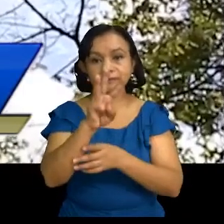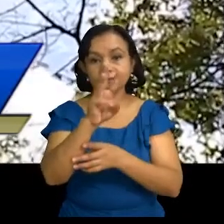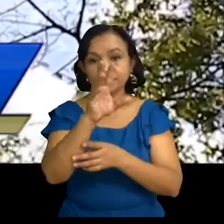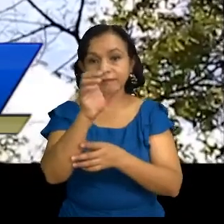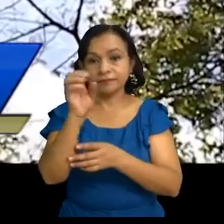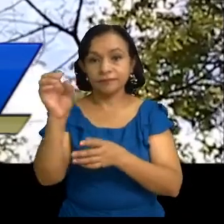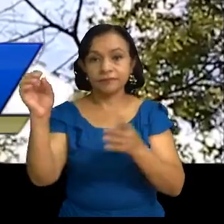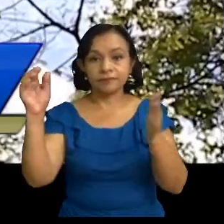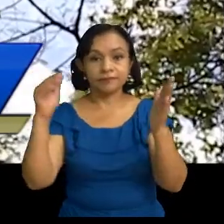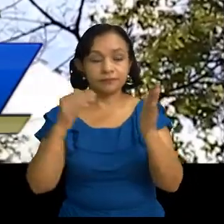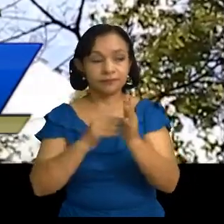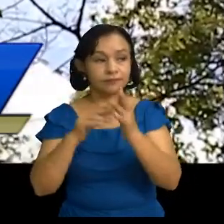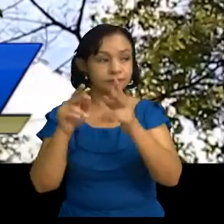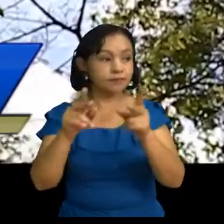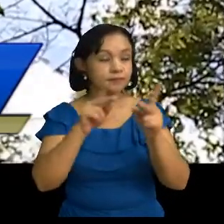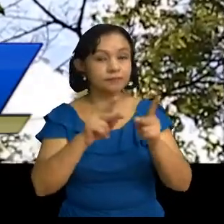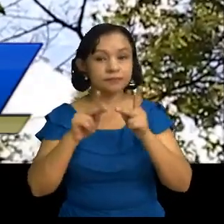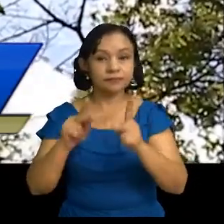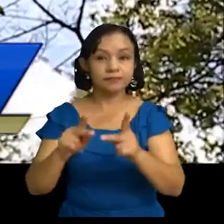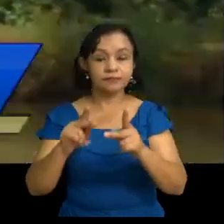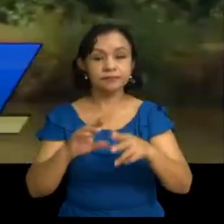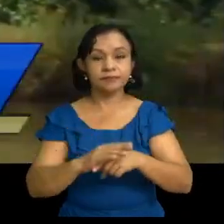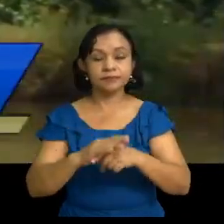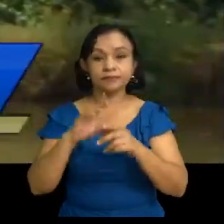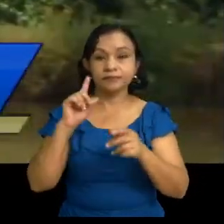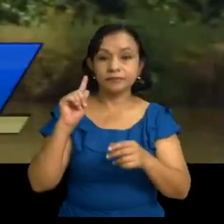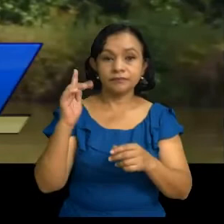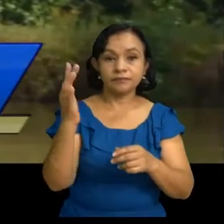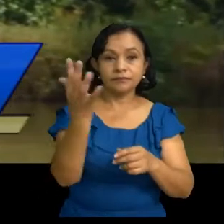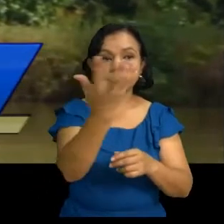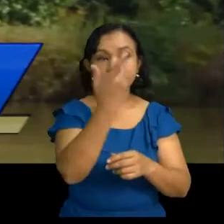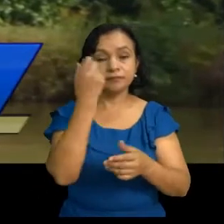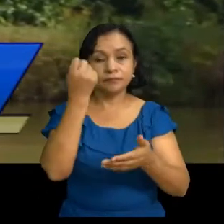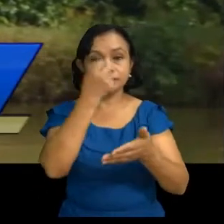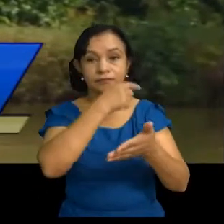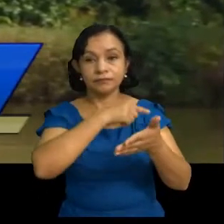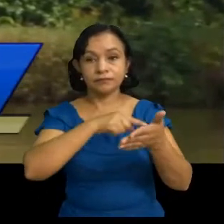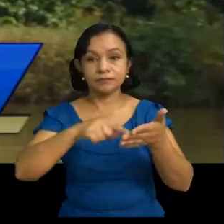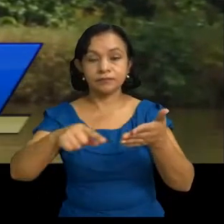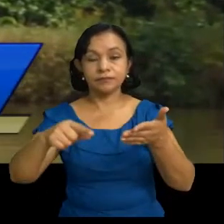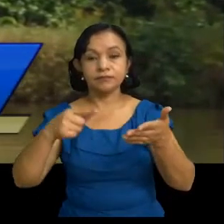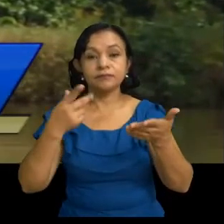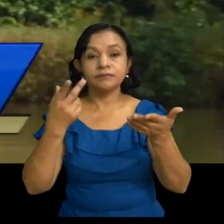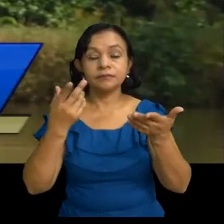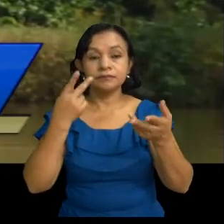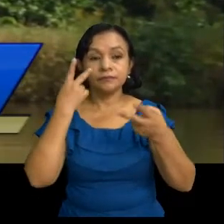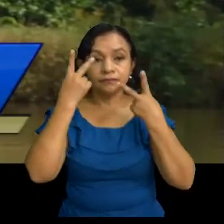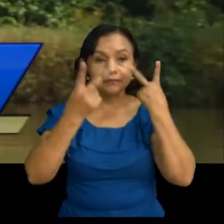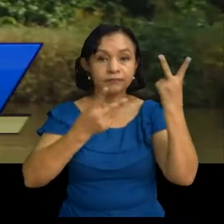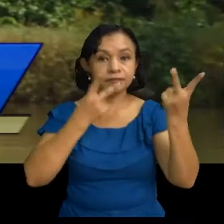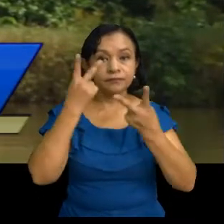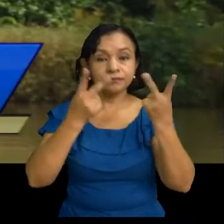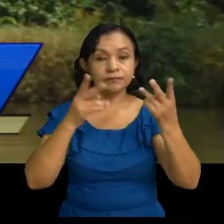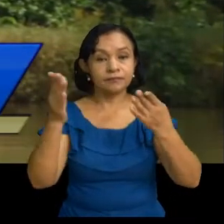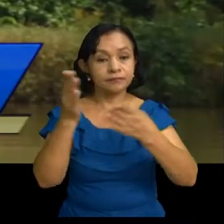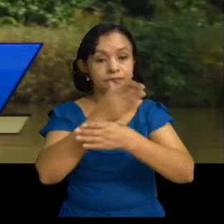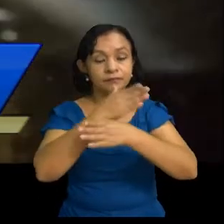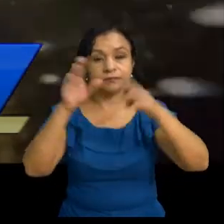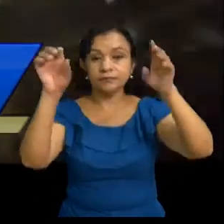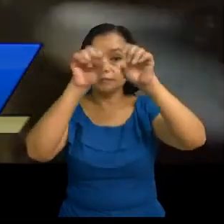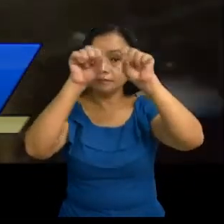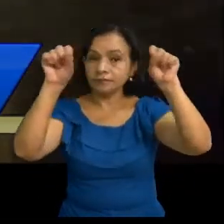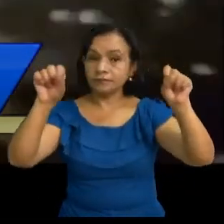productores toda la semana vamos a dedicar también a los talleres de